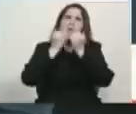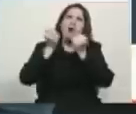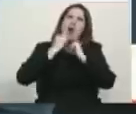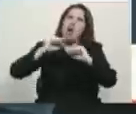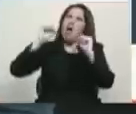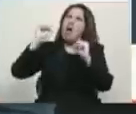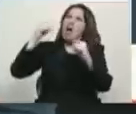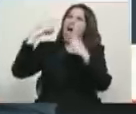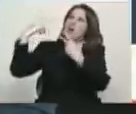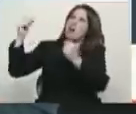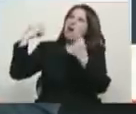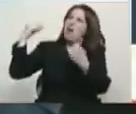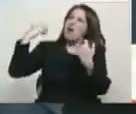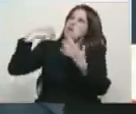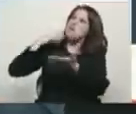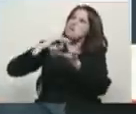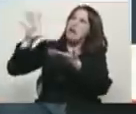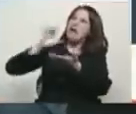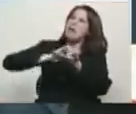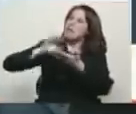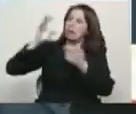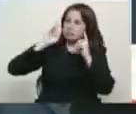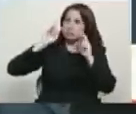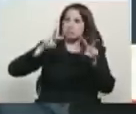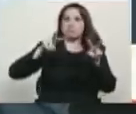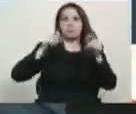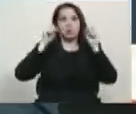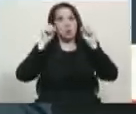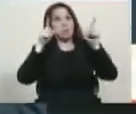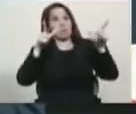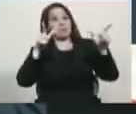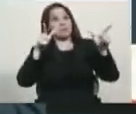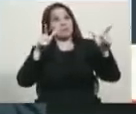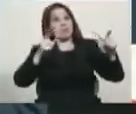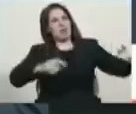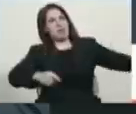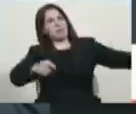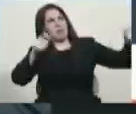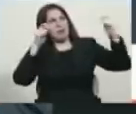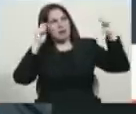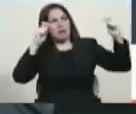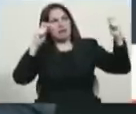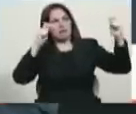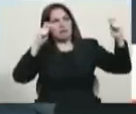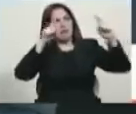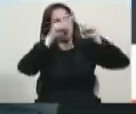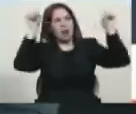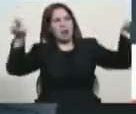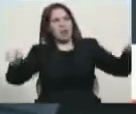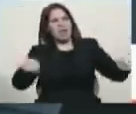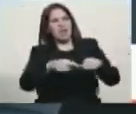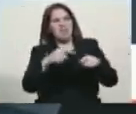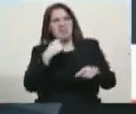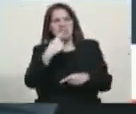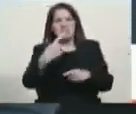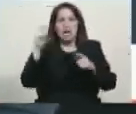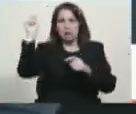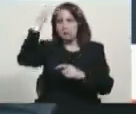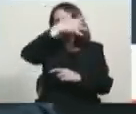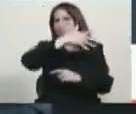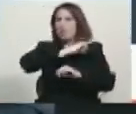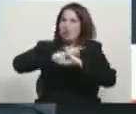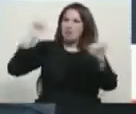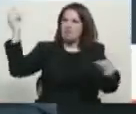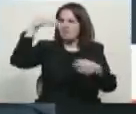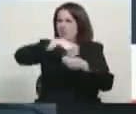Donald Trump. ¿Y cuál es mi sorpresa? Que la pancarta principal que llevaba decía: Donald Trump, saca